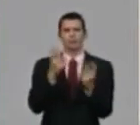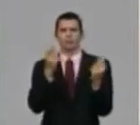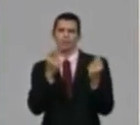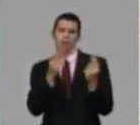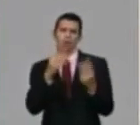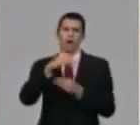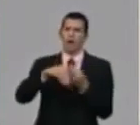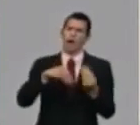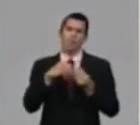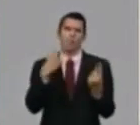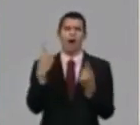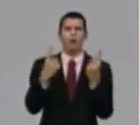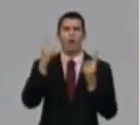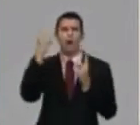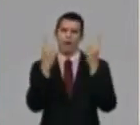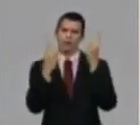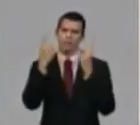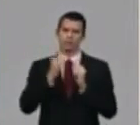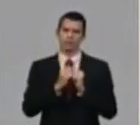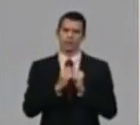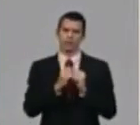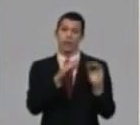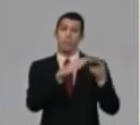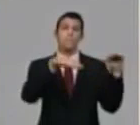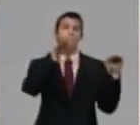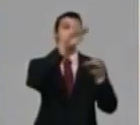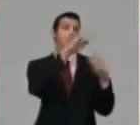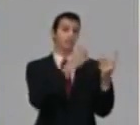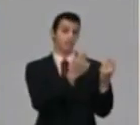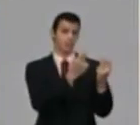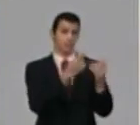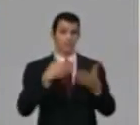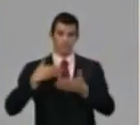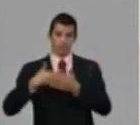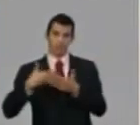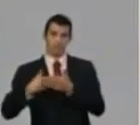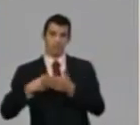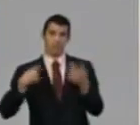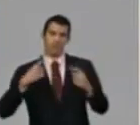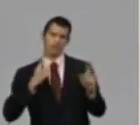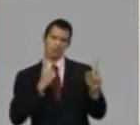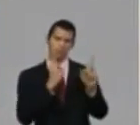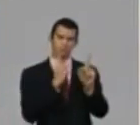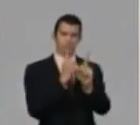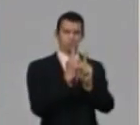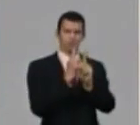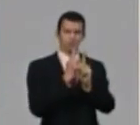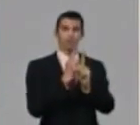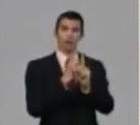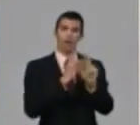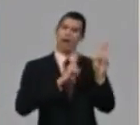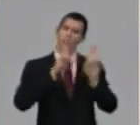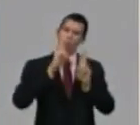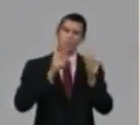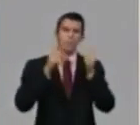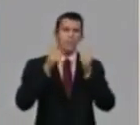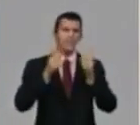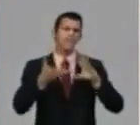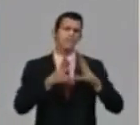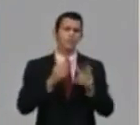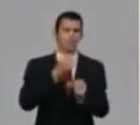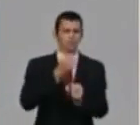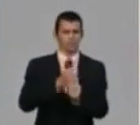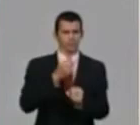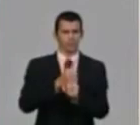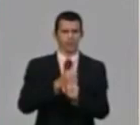estos momentos, las personas jurídicas, es decir, las entidades, se han acercado con solicitudes de 80 trámites. O sea, todavía no se ha acudido de